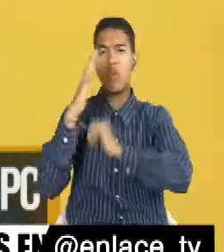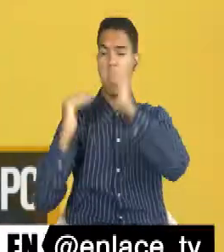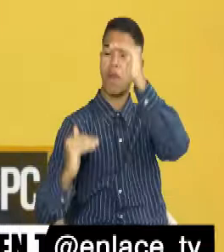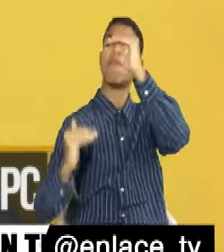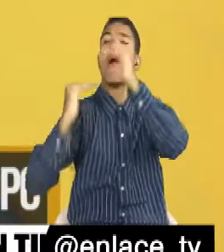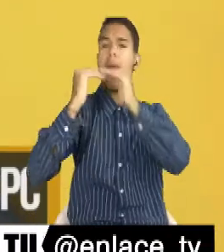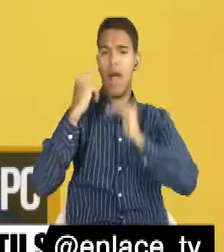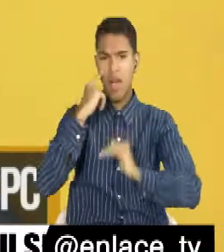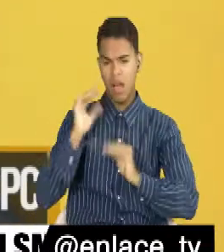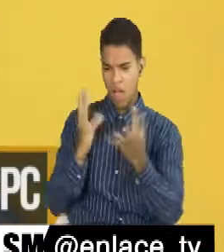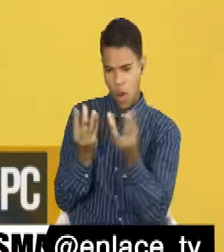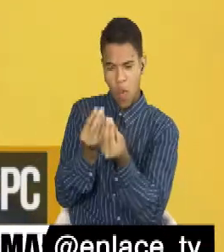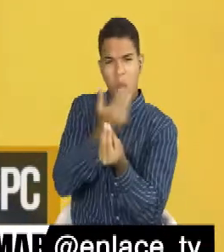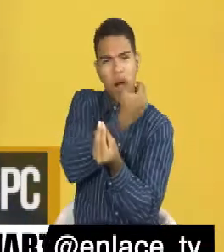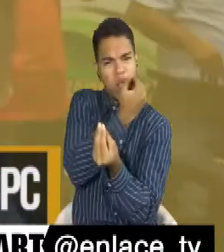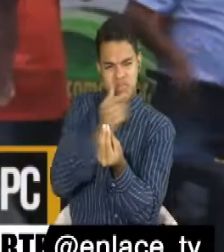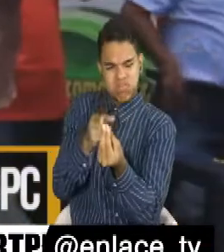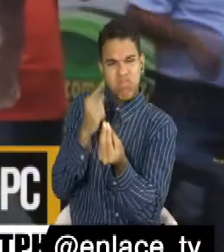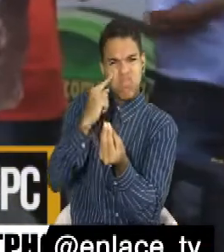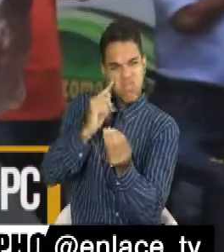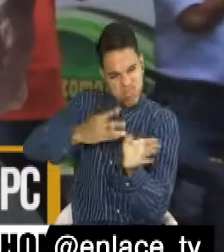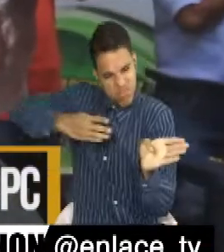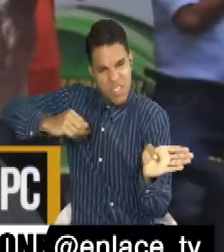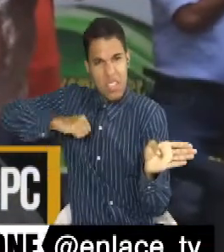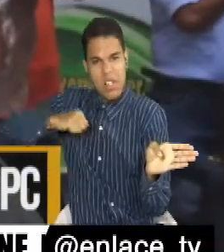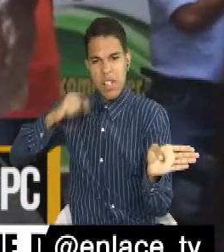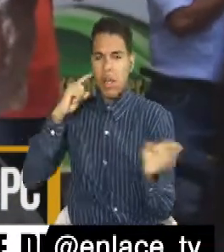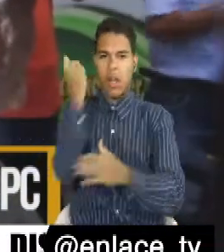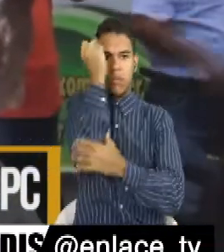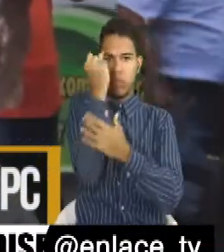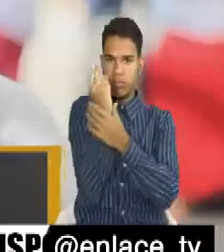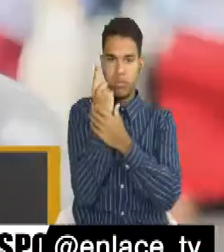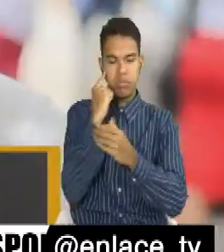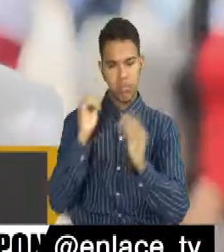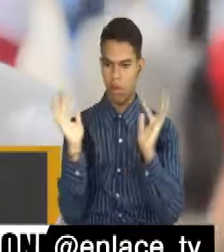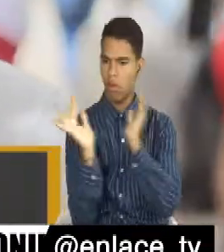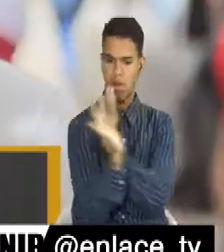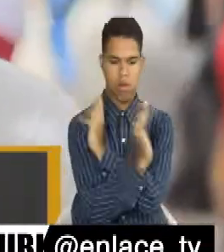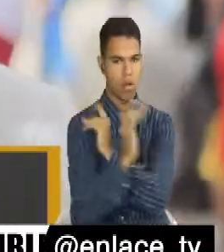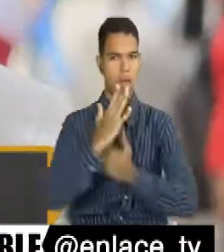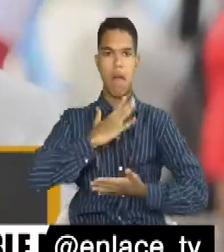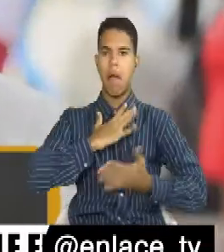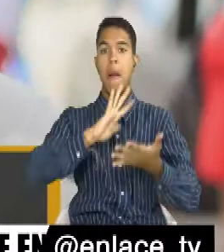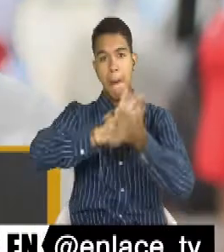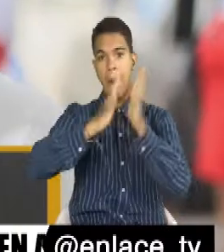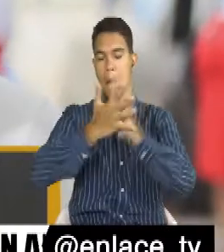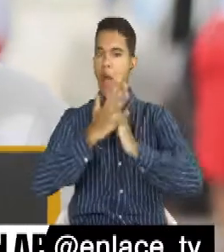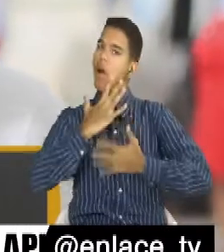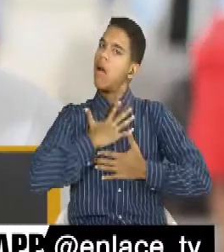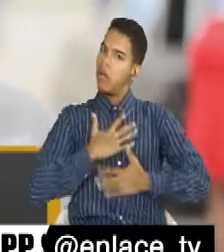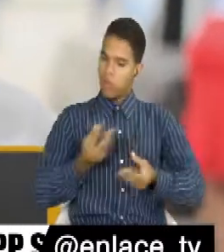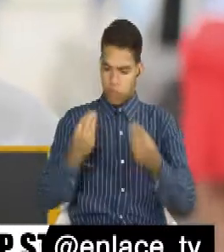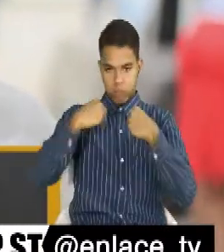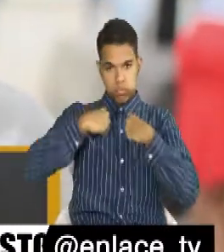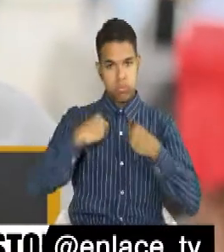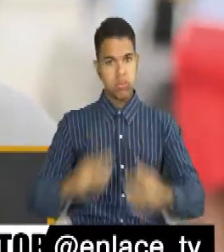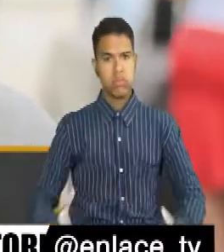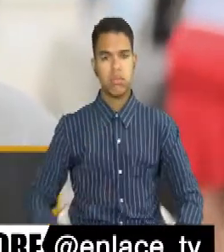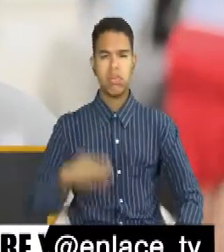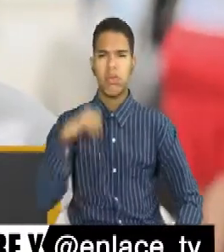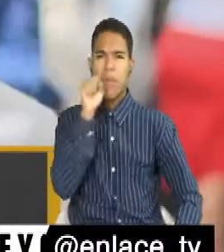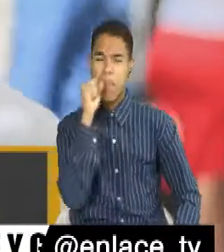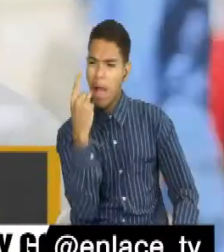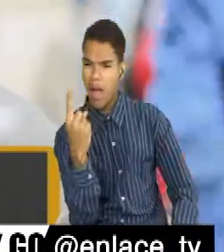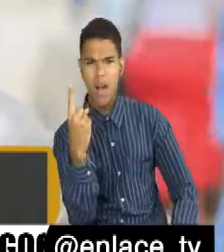armas entrega sus armas y se recupera la vida civil. No solo para Barranca Bermeja, sino para el país entero. Hoy la dejación